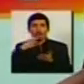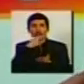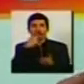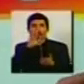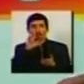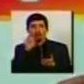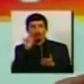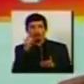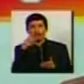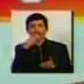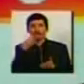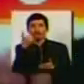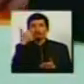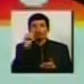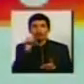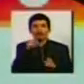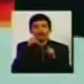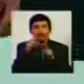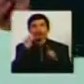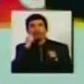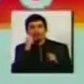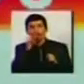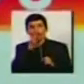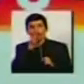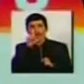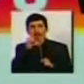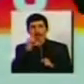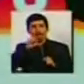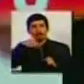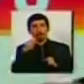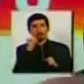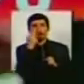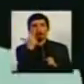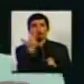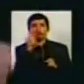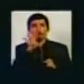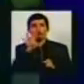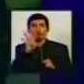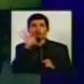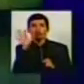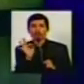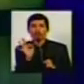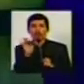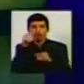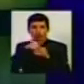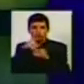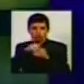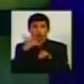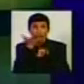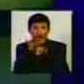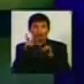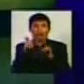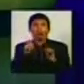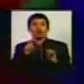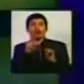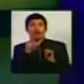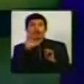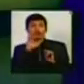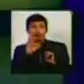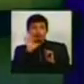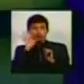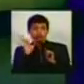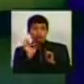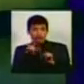mil trescientos sesenta que equivalen al 37,84 por ciento de los votos ahí vemos cómo se repartió el 29%